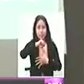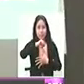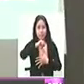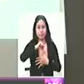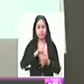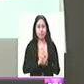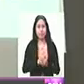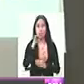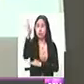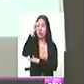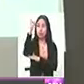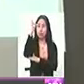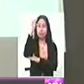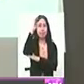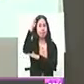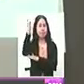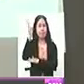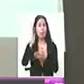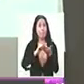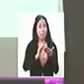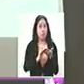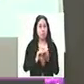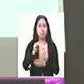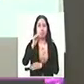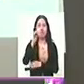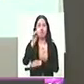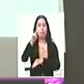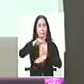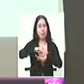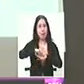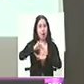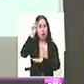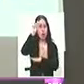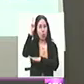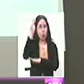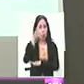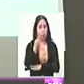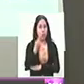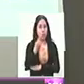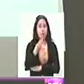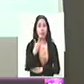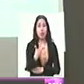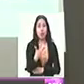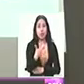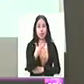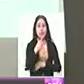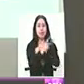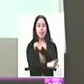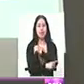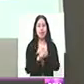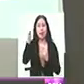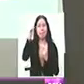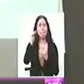Después de Bolivia está Paraguay y Uruguay, entre los 3 países con menor número